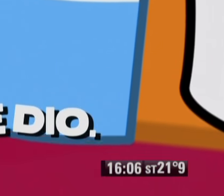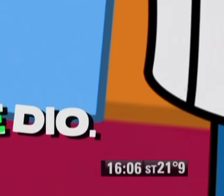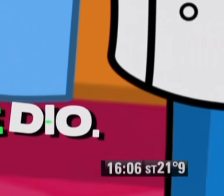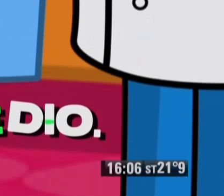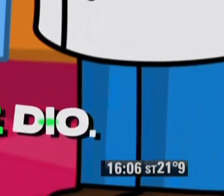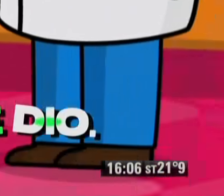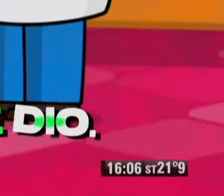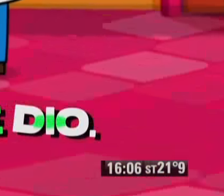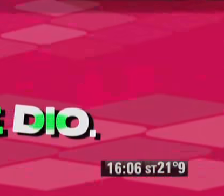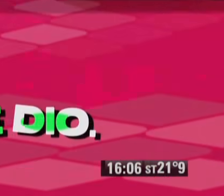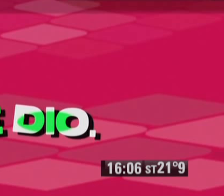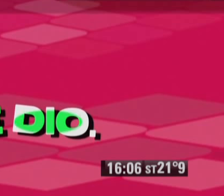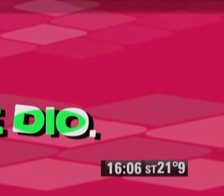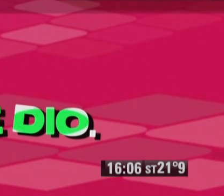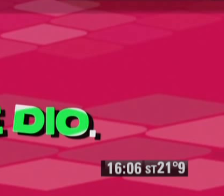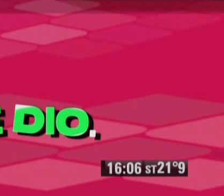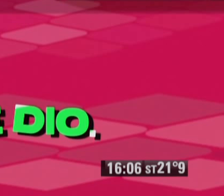color te dio.